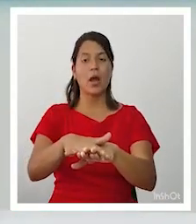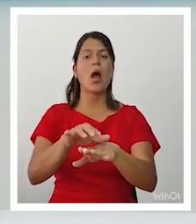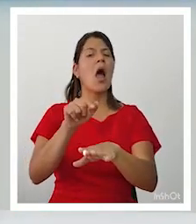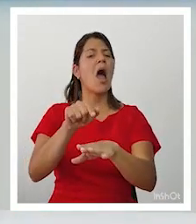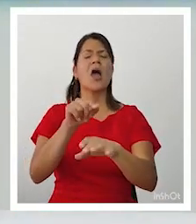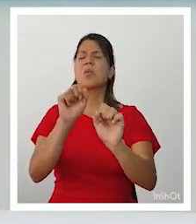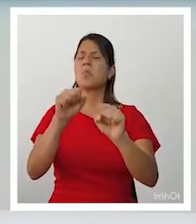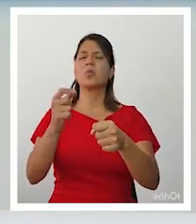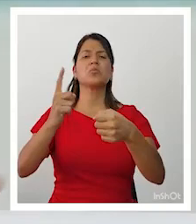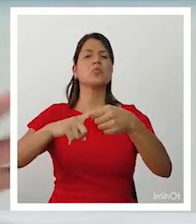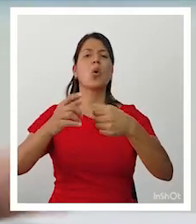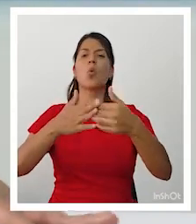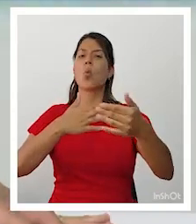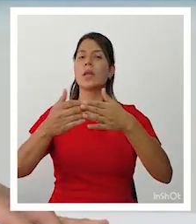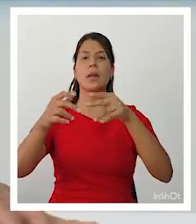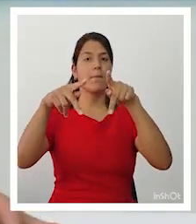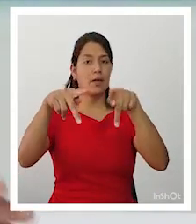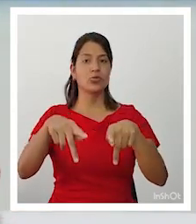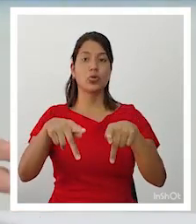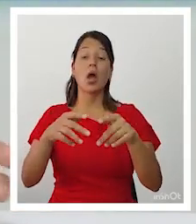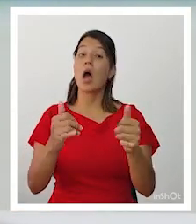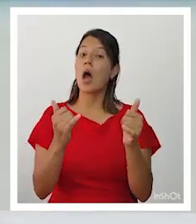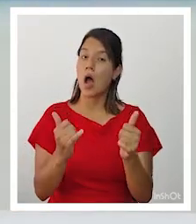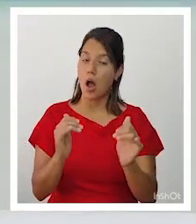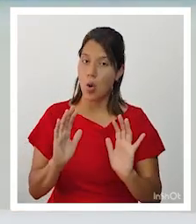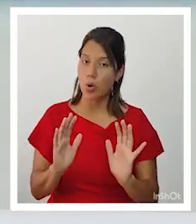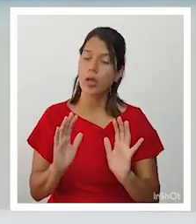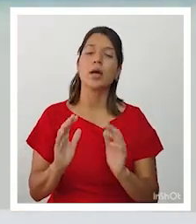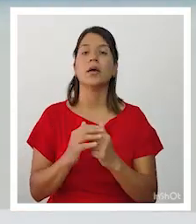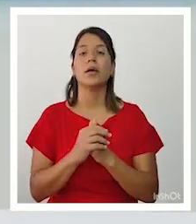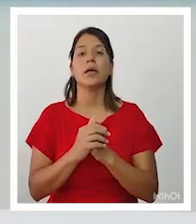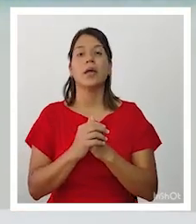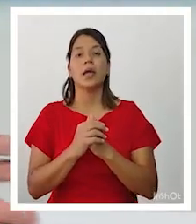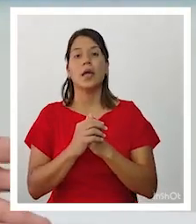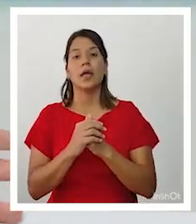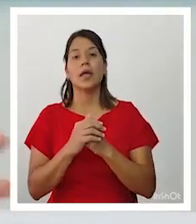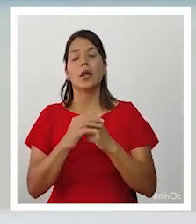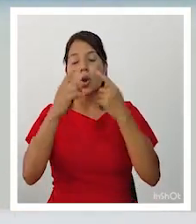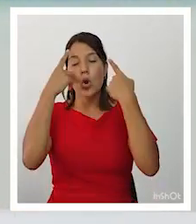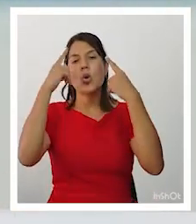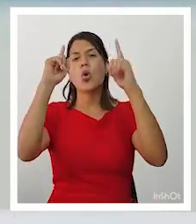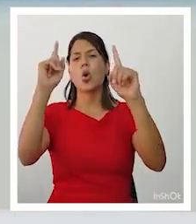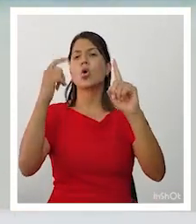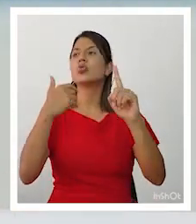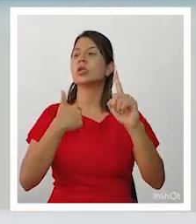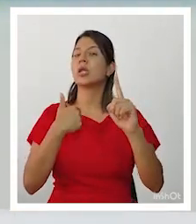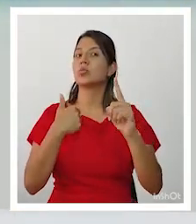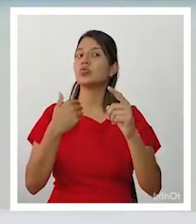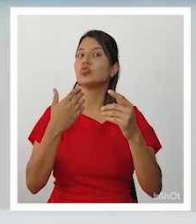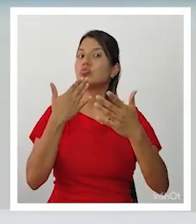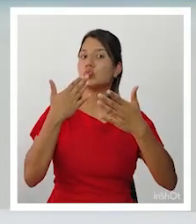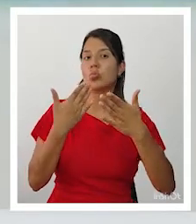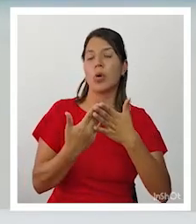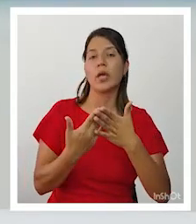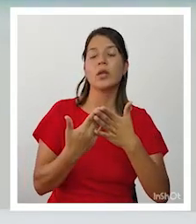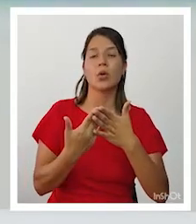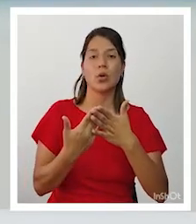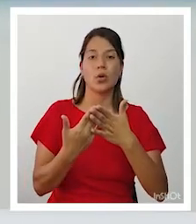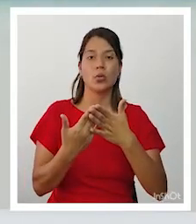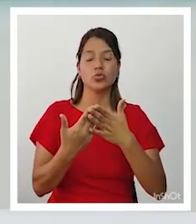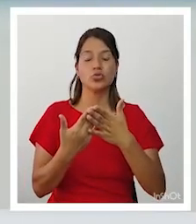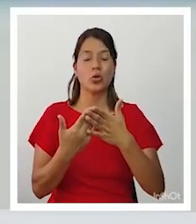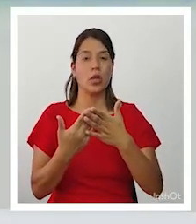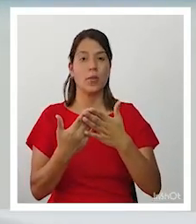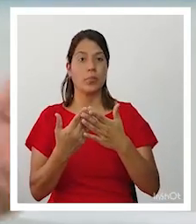parte cualquier persona. Ahora, las incidencias que hemos logrado, bueno, han sido fantásticas, tanto así un punto en